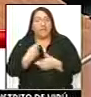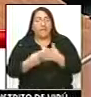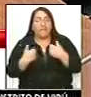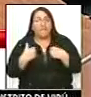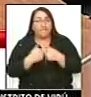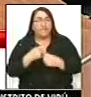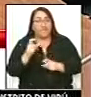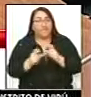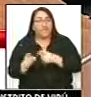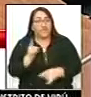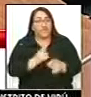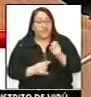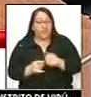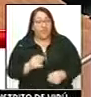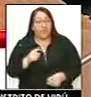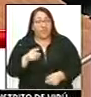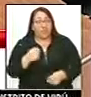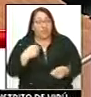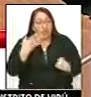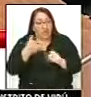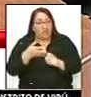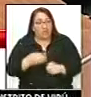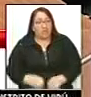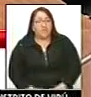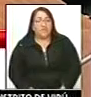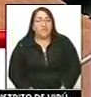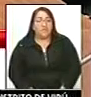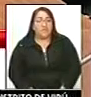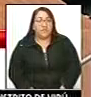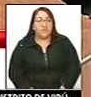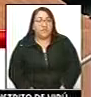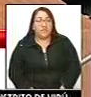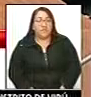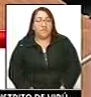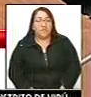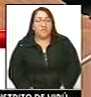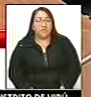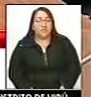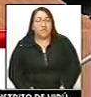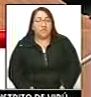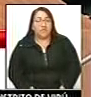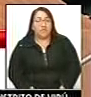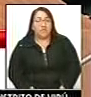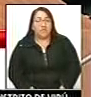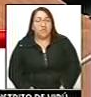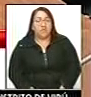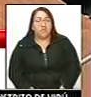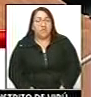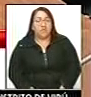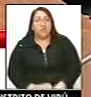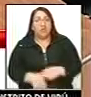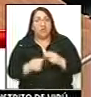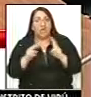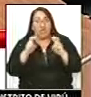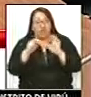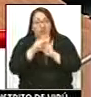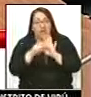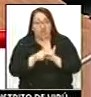los consumidores, y si los enfocamos desde el punto de vista de la educación, todo lo que se encuentra en la norma, ¿no? En la norma sectorial,